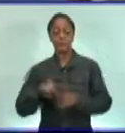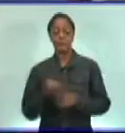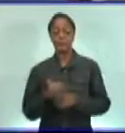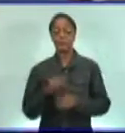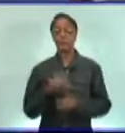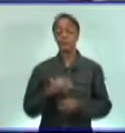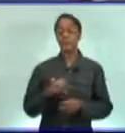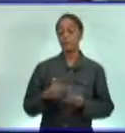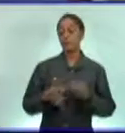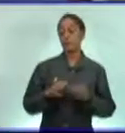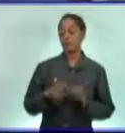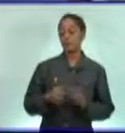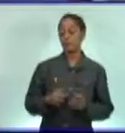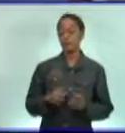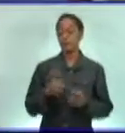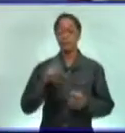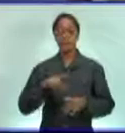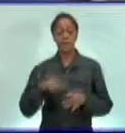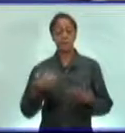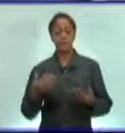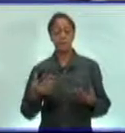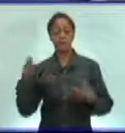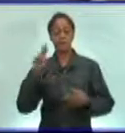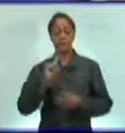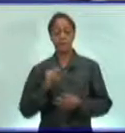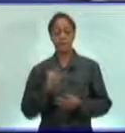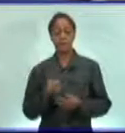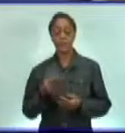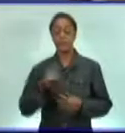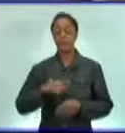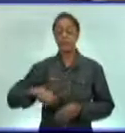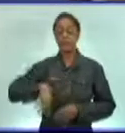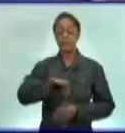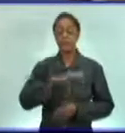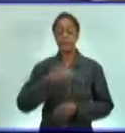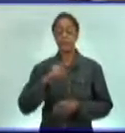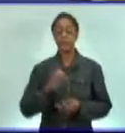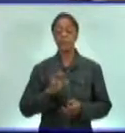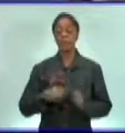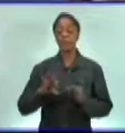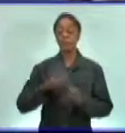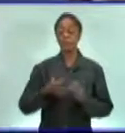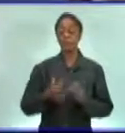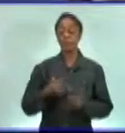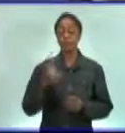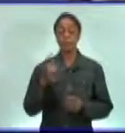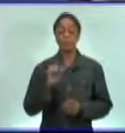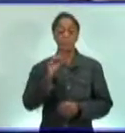nos caracteriza como unidad es que todos estamos formados por una